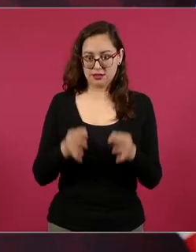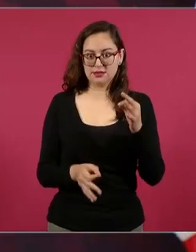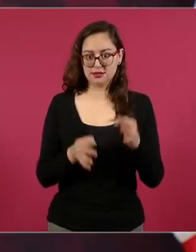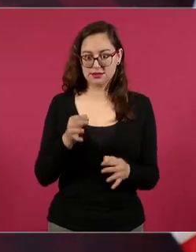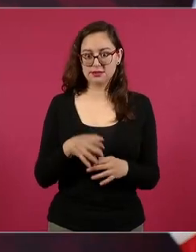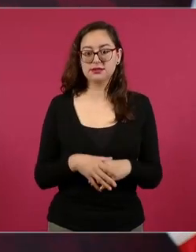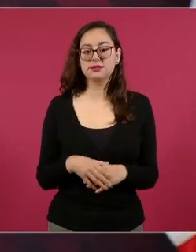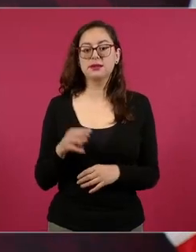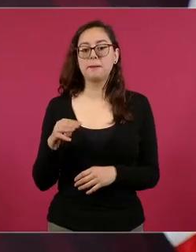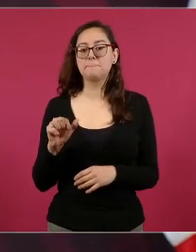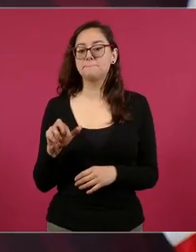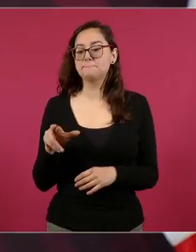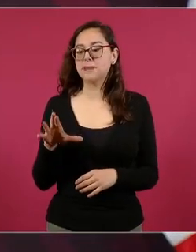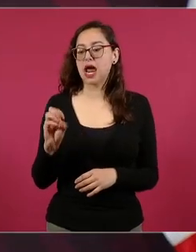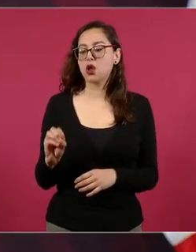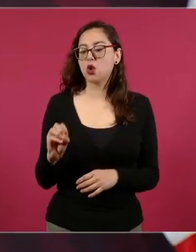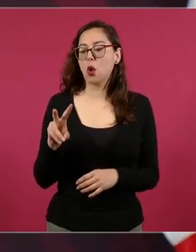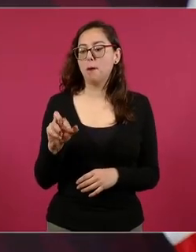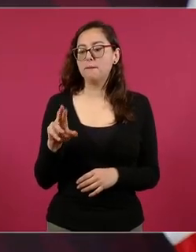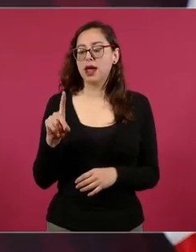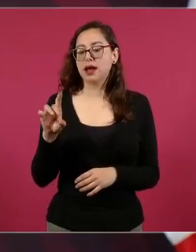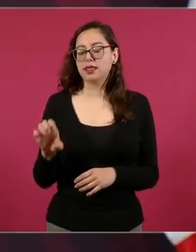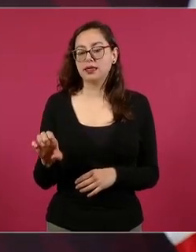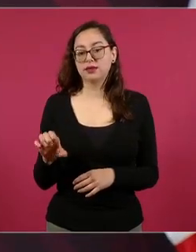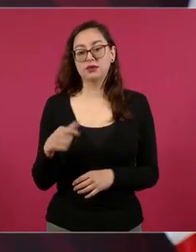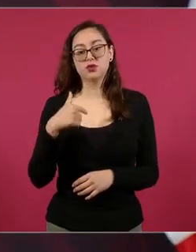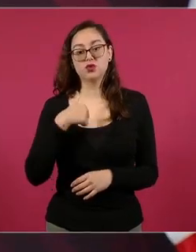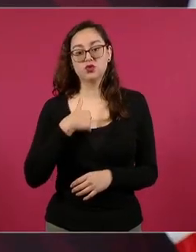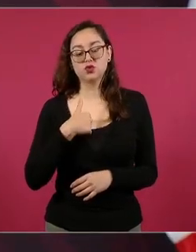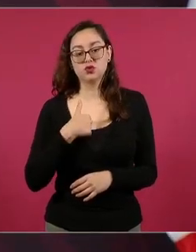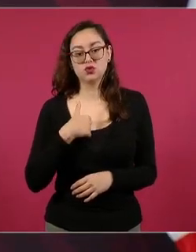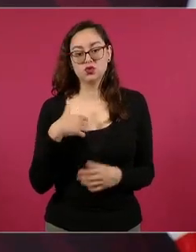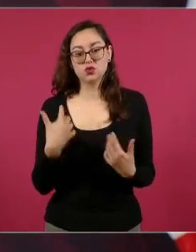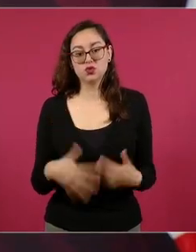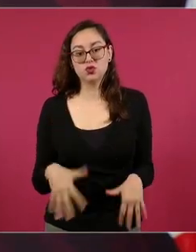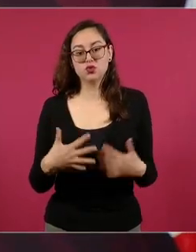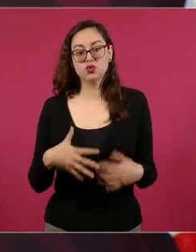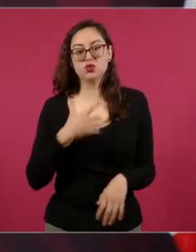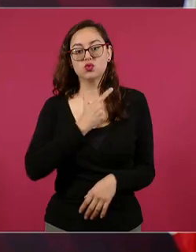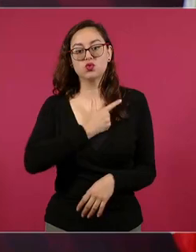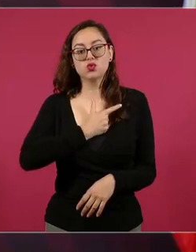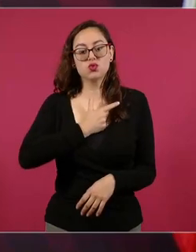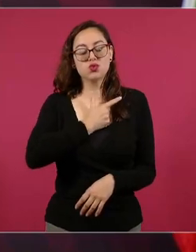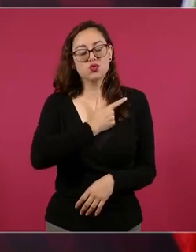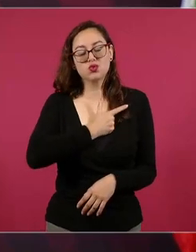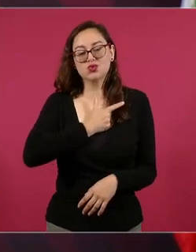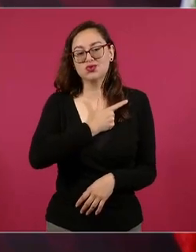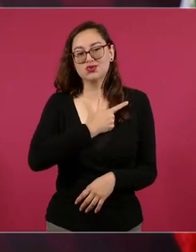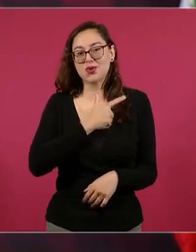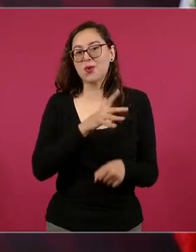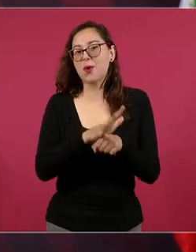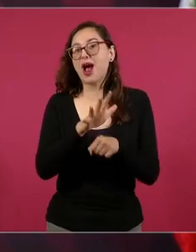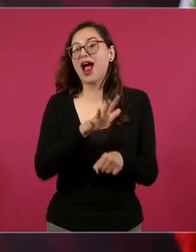Sí, que ayer ganó la pelea.